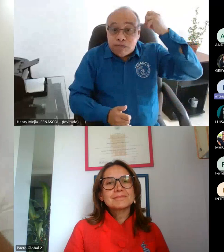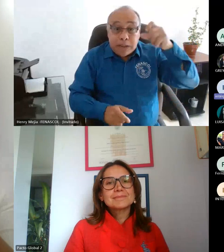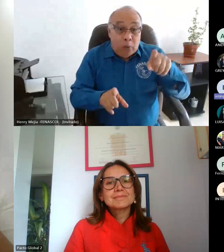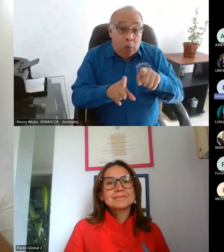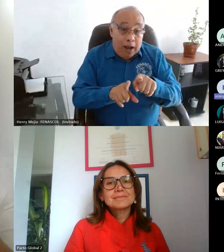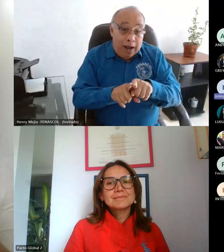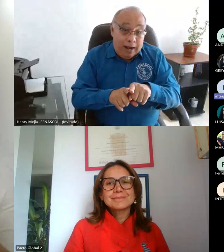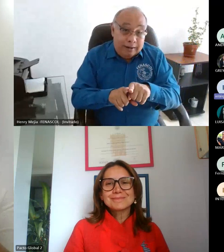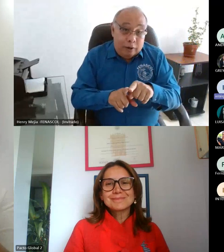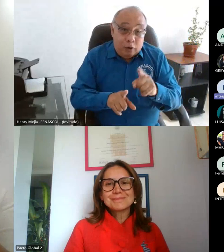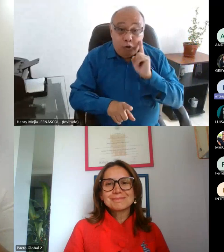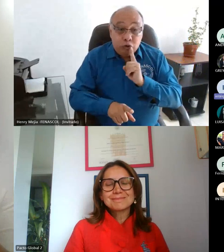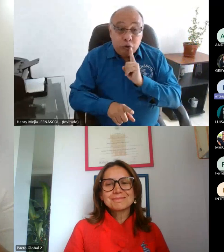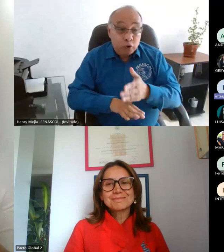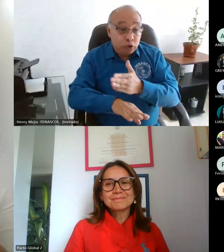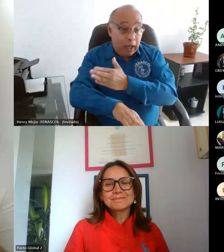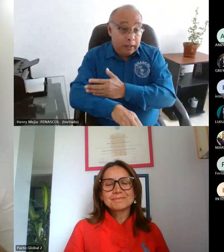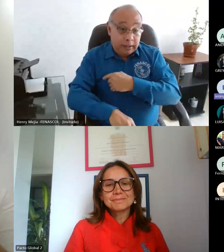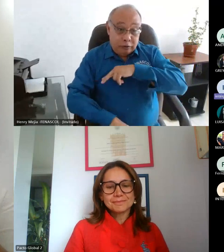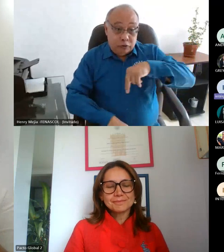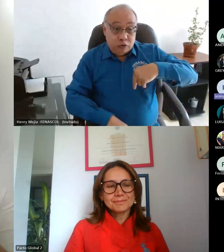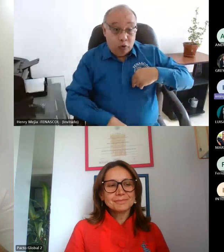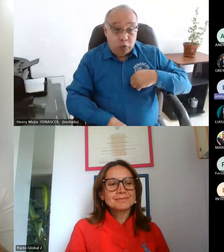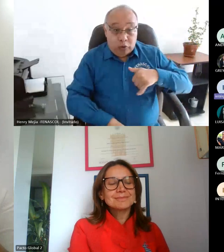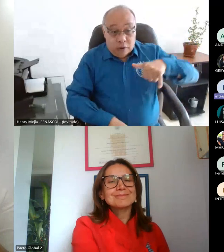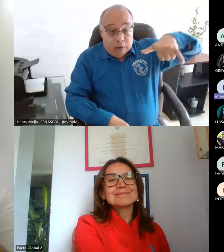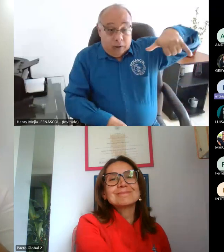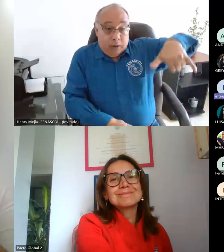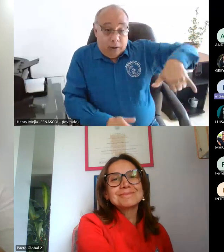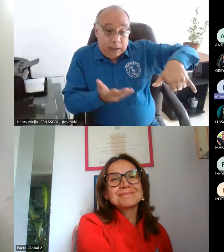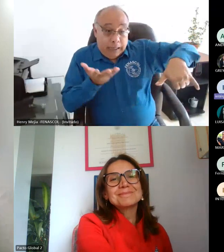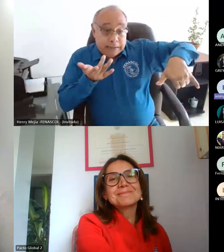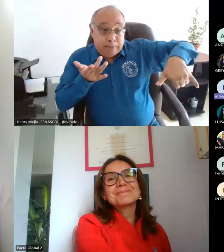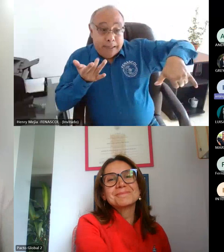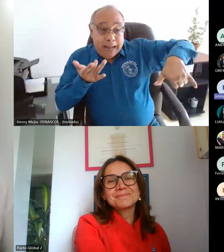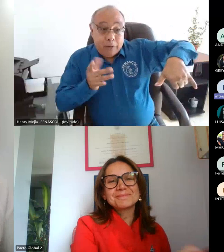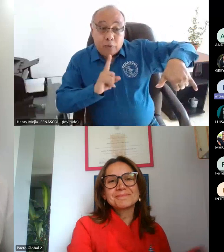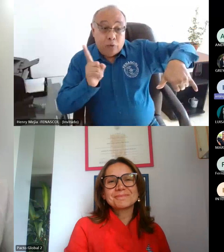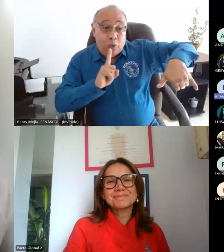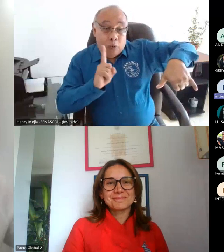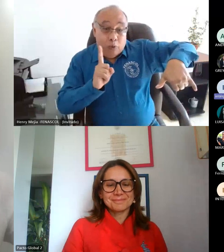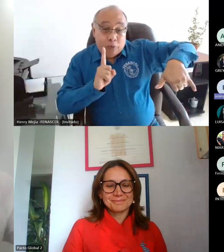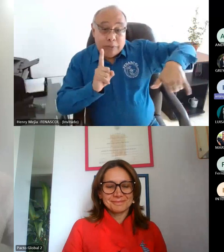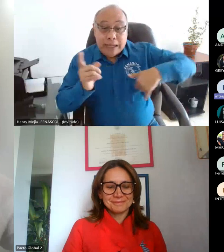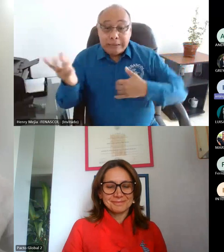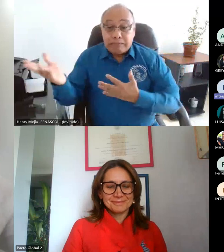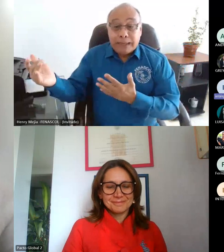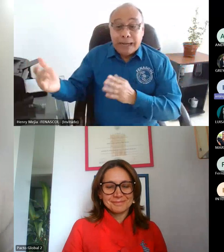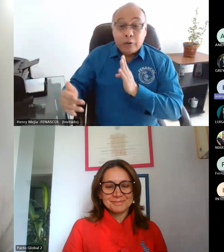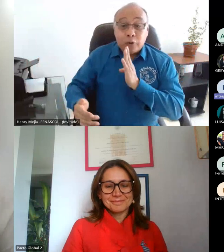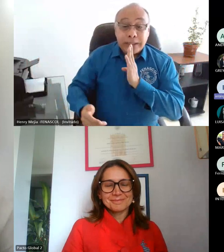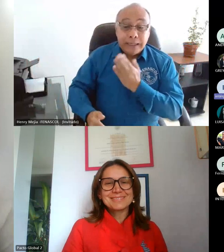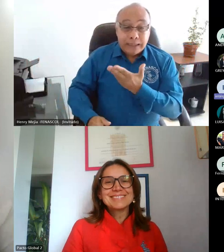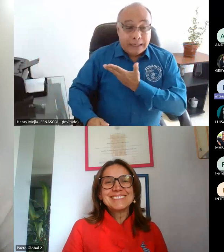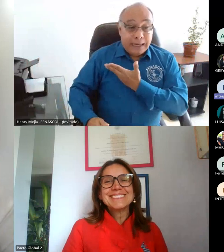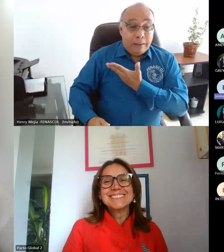Entonces Eh así como las personas sordas bueno las personas oyentes esperaban la